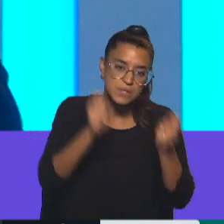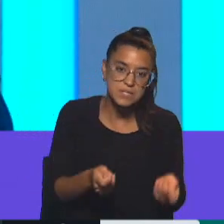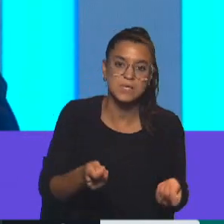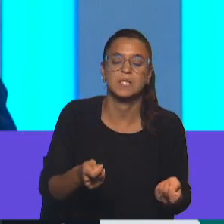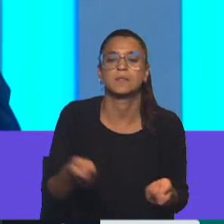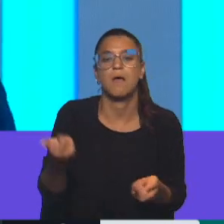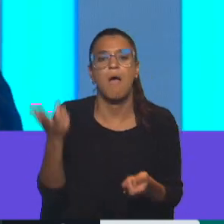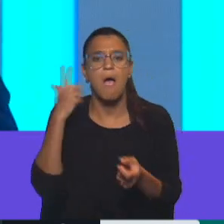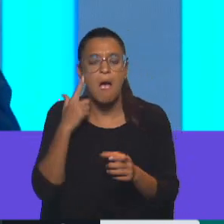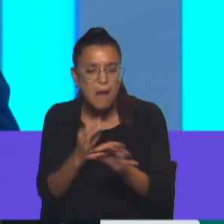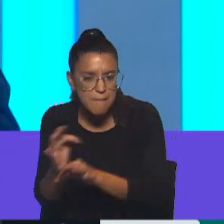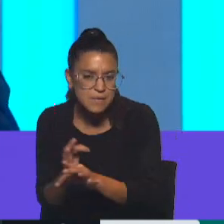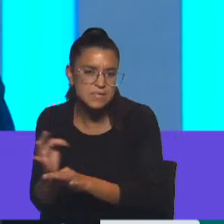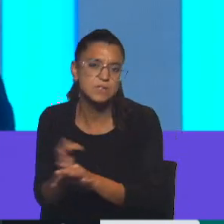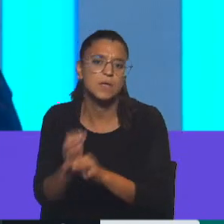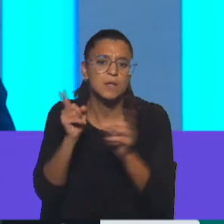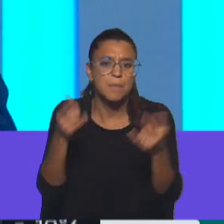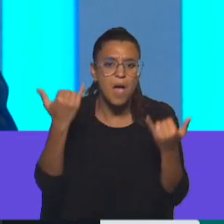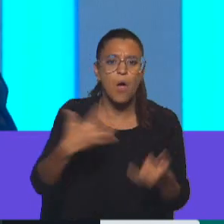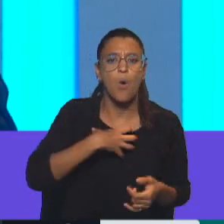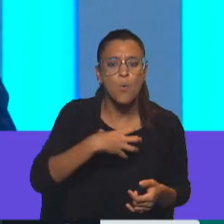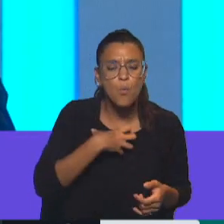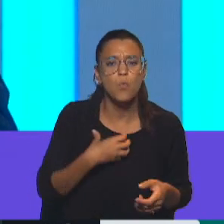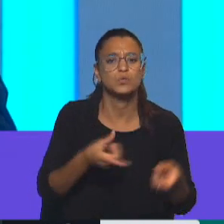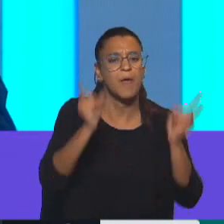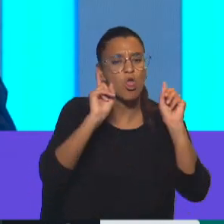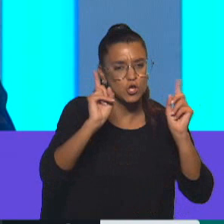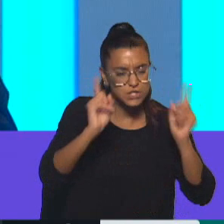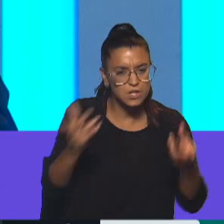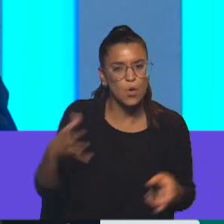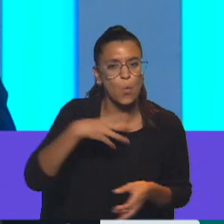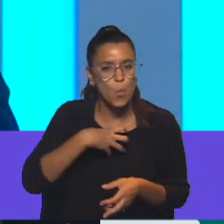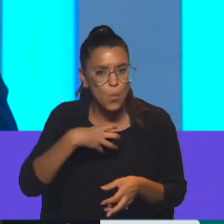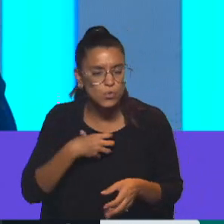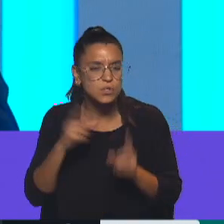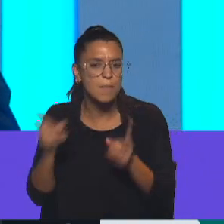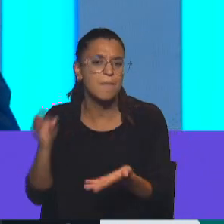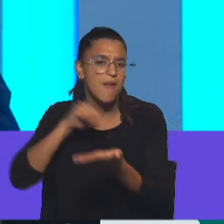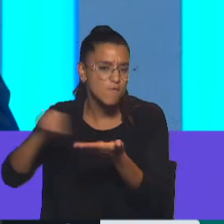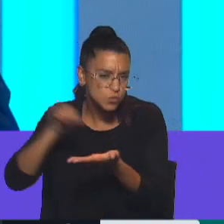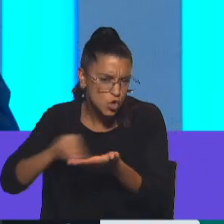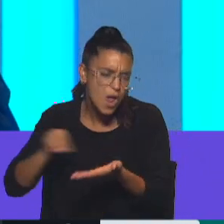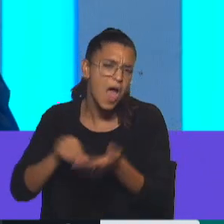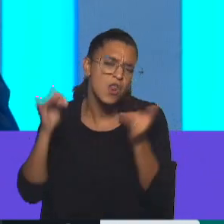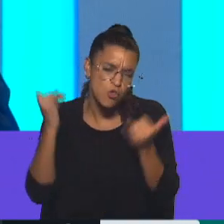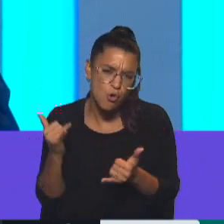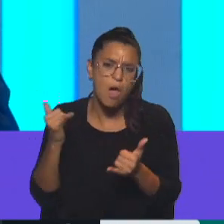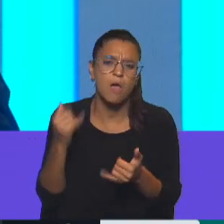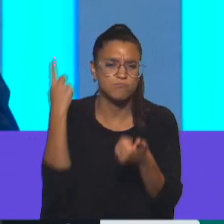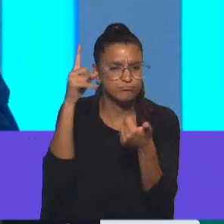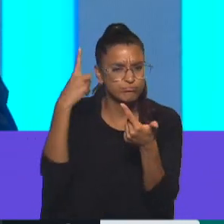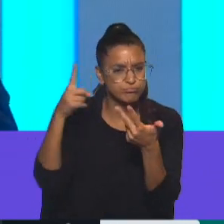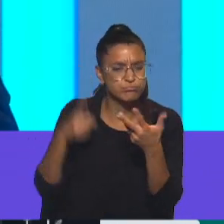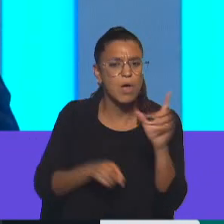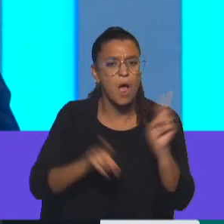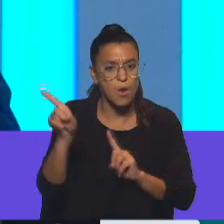en las capacitaciones. También tenemos cursos de formación docente y cursos de formación para funcionarios. En ese sentido, que